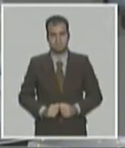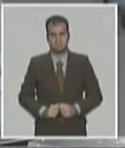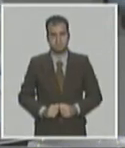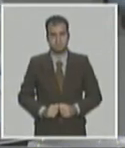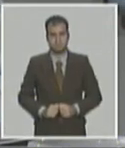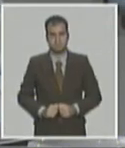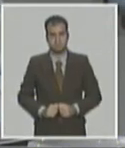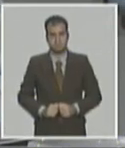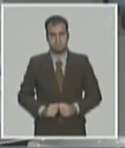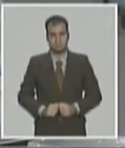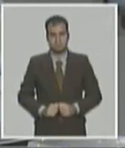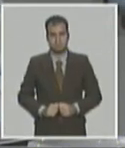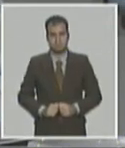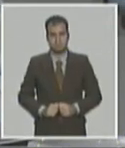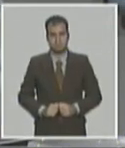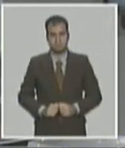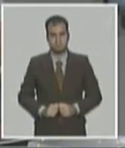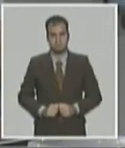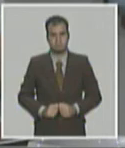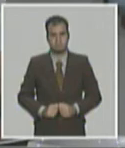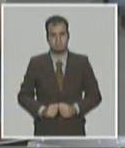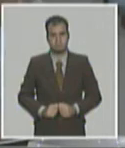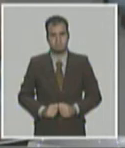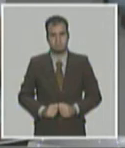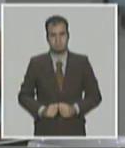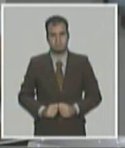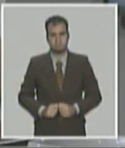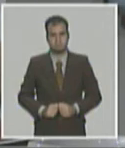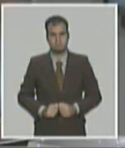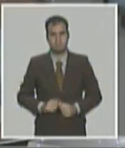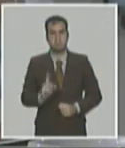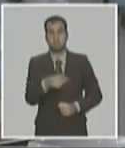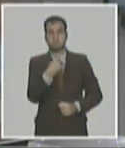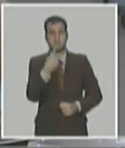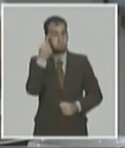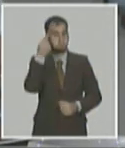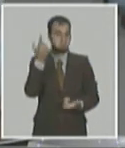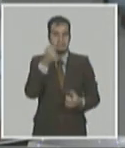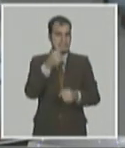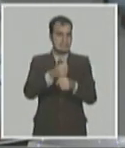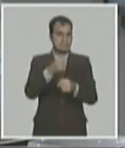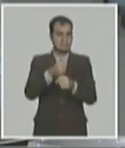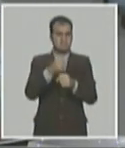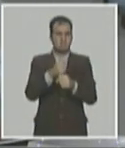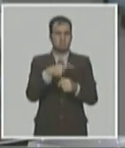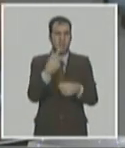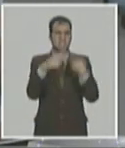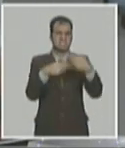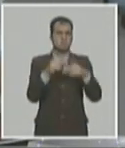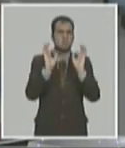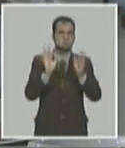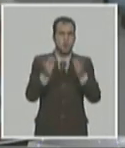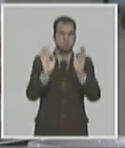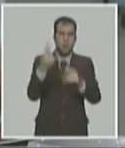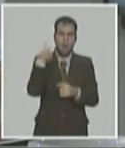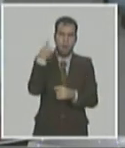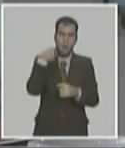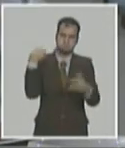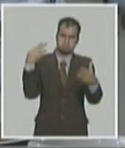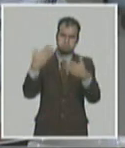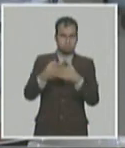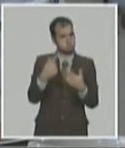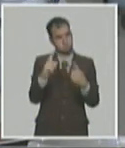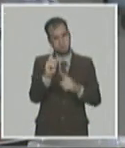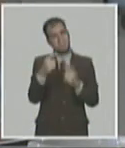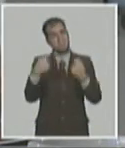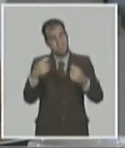resolver problemas con la actuación realizando lo mismo. Yo creo que tenemos que acudir al método científico, tenemos